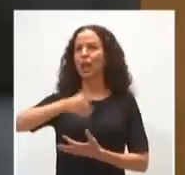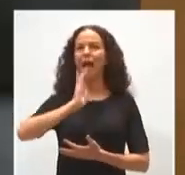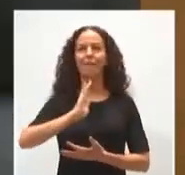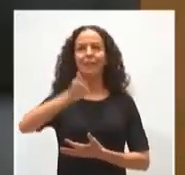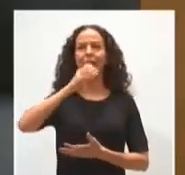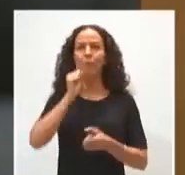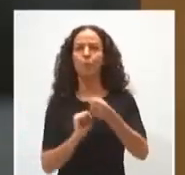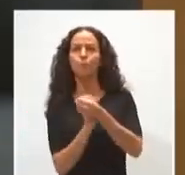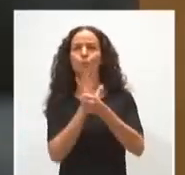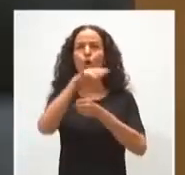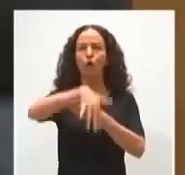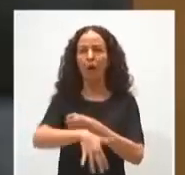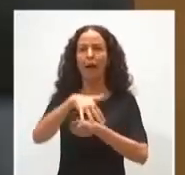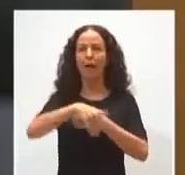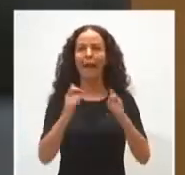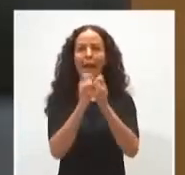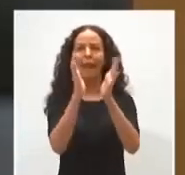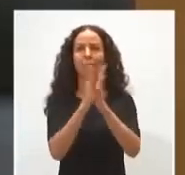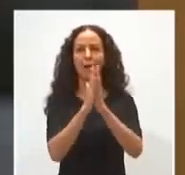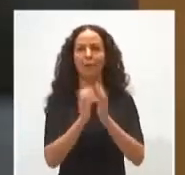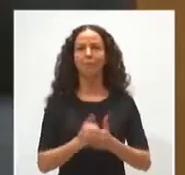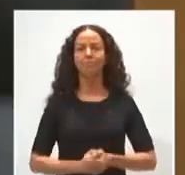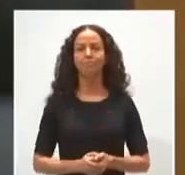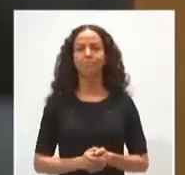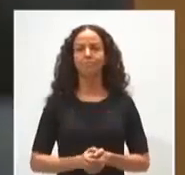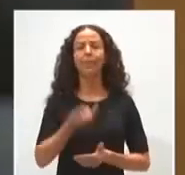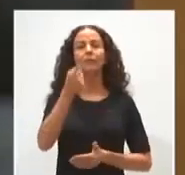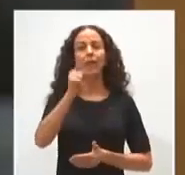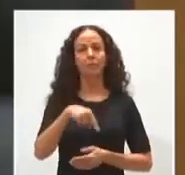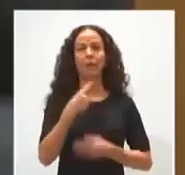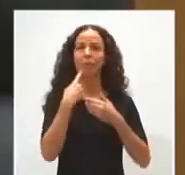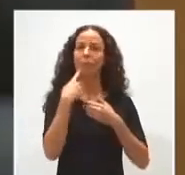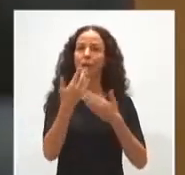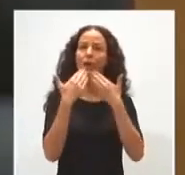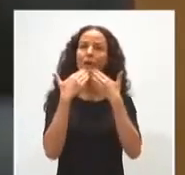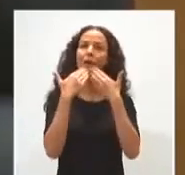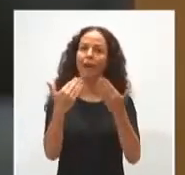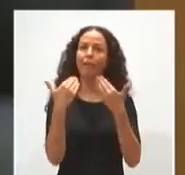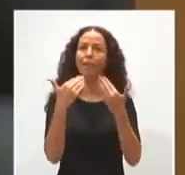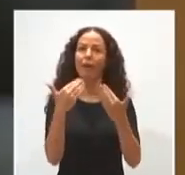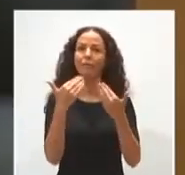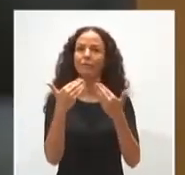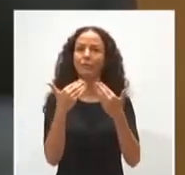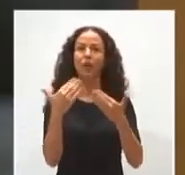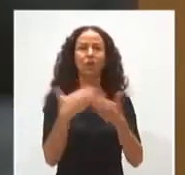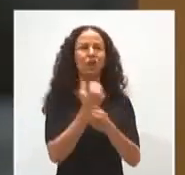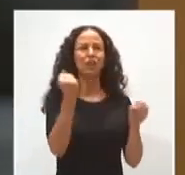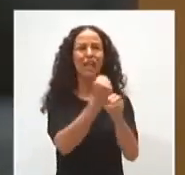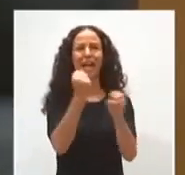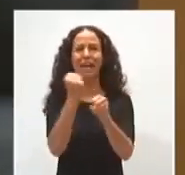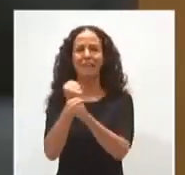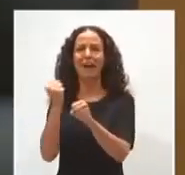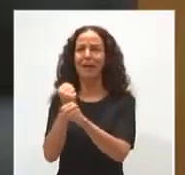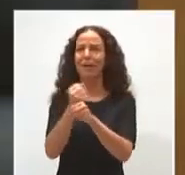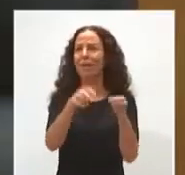erupción del volcán es la isla de la palma y también agradeciendo el trabajo de todo el personal esencial